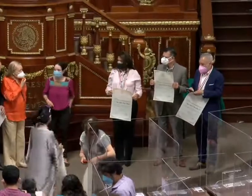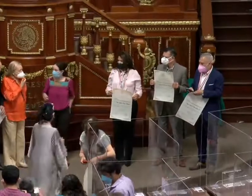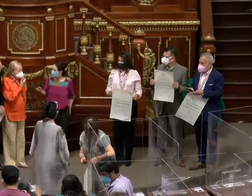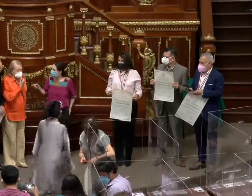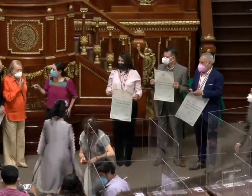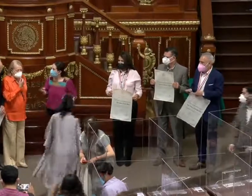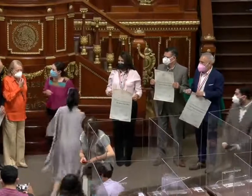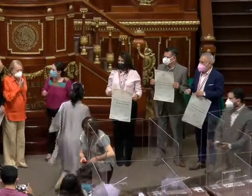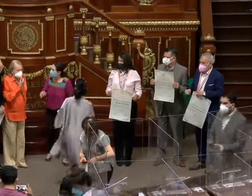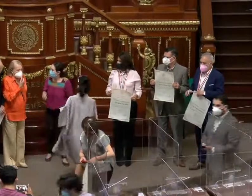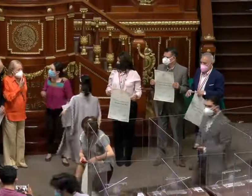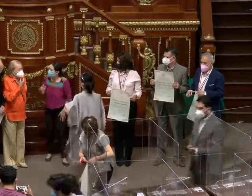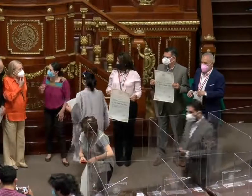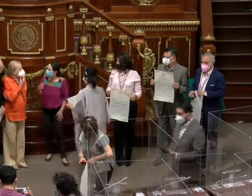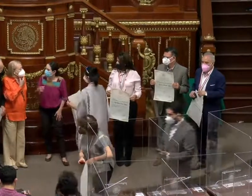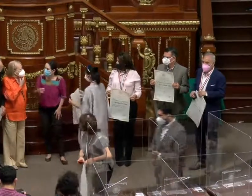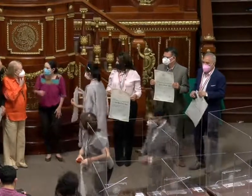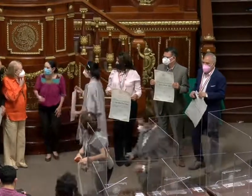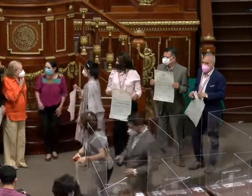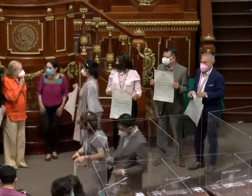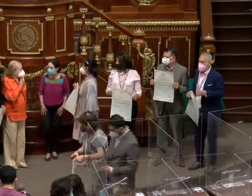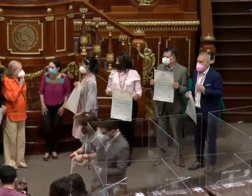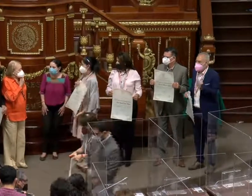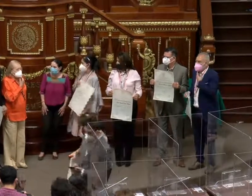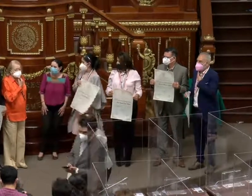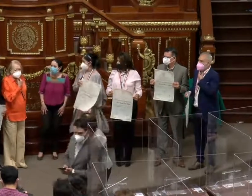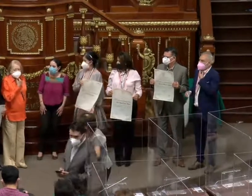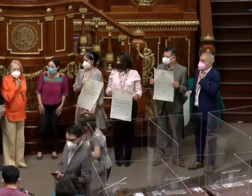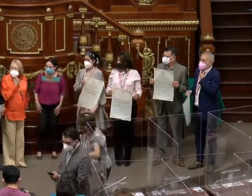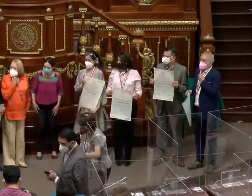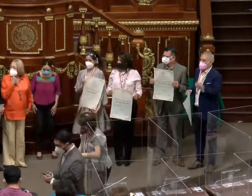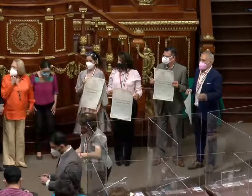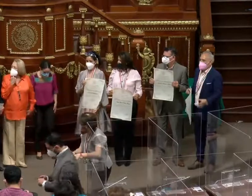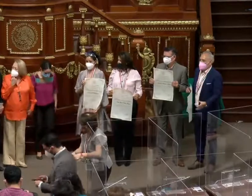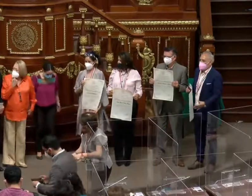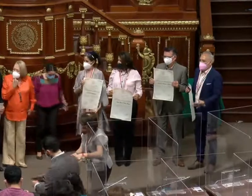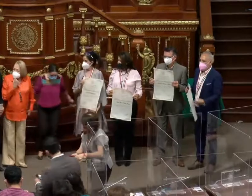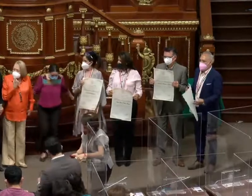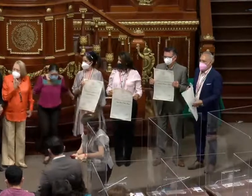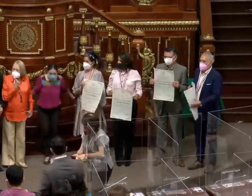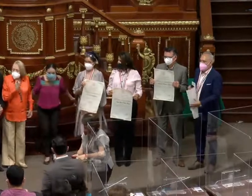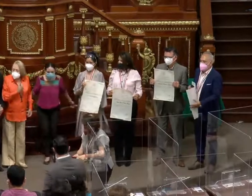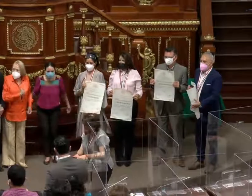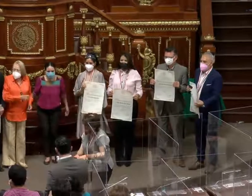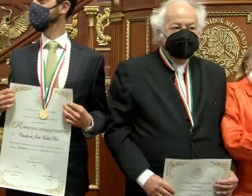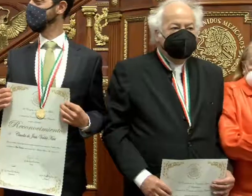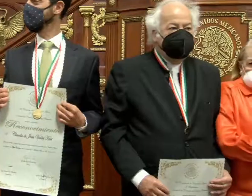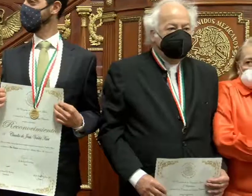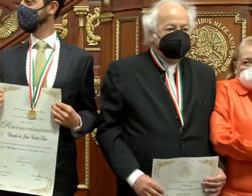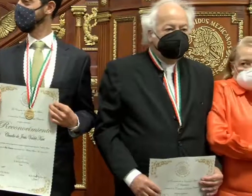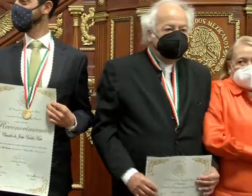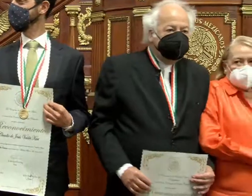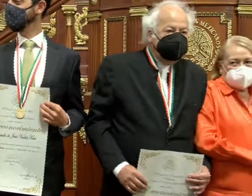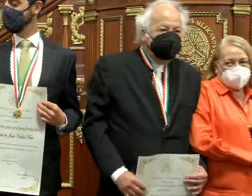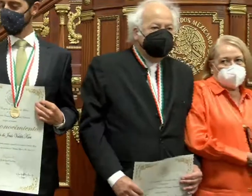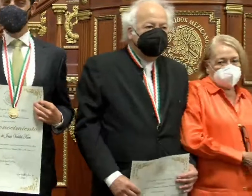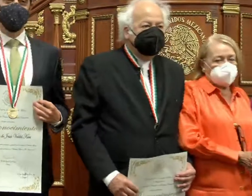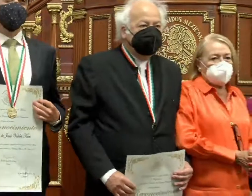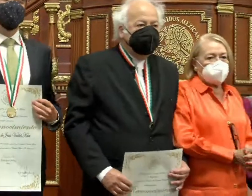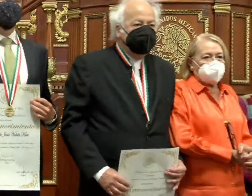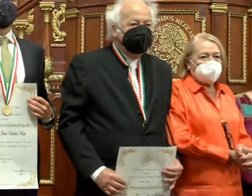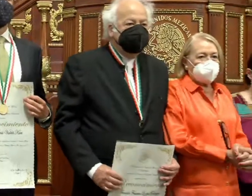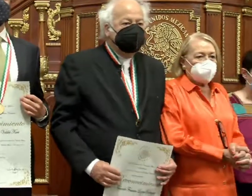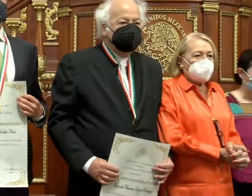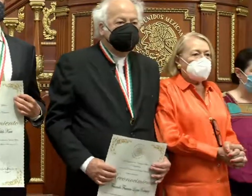no se recibió candidatura alguna durante los dos periodos de recepción, pero desde aquí reconocemos y felicitamos a todas y todos